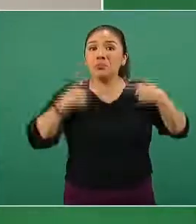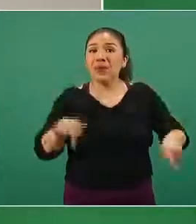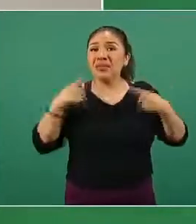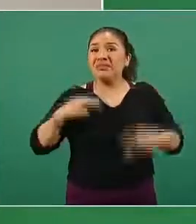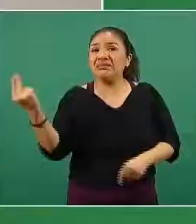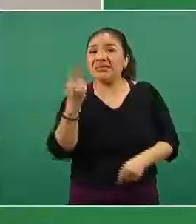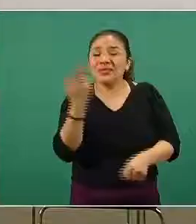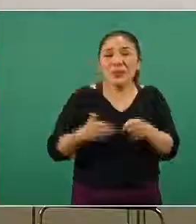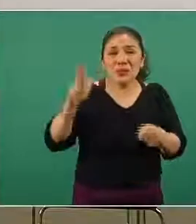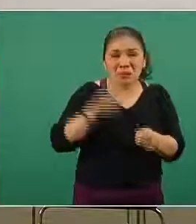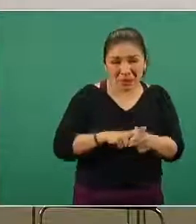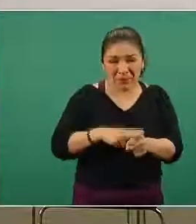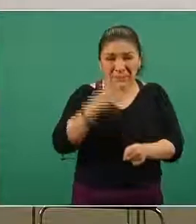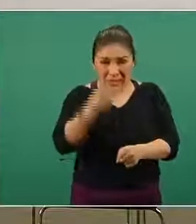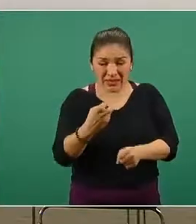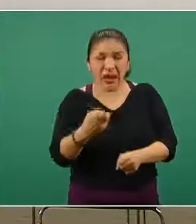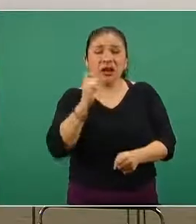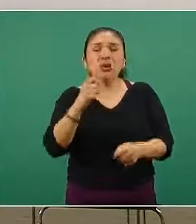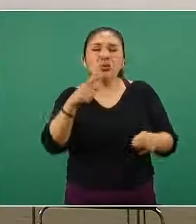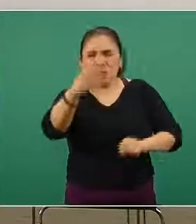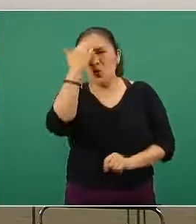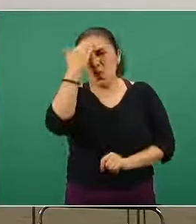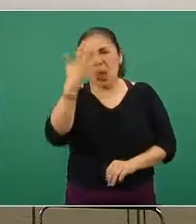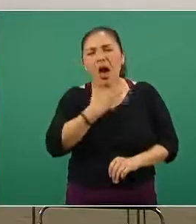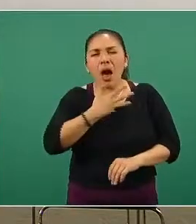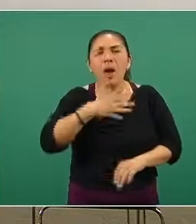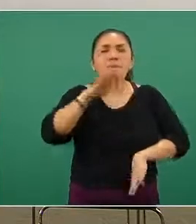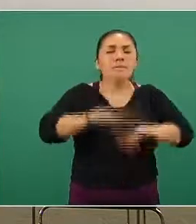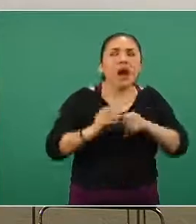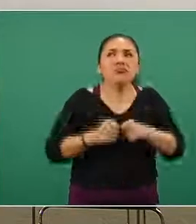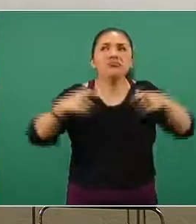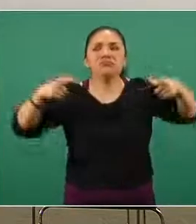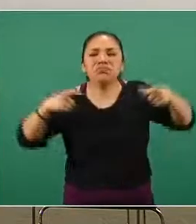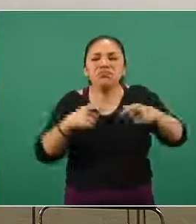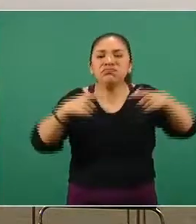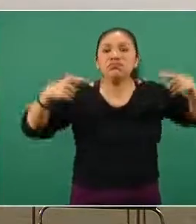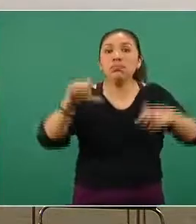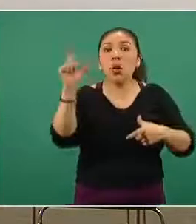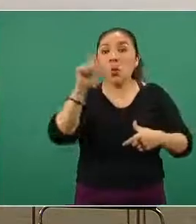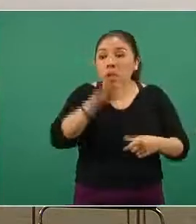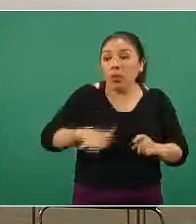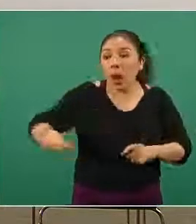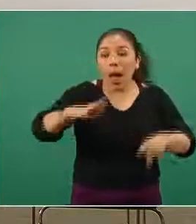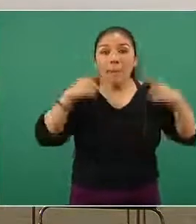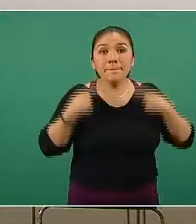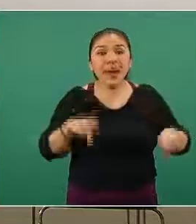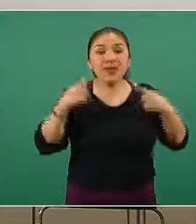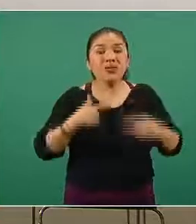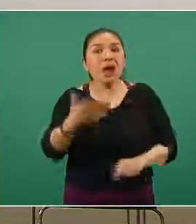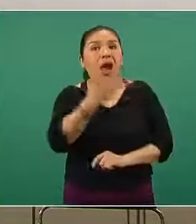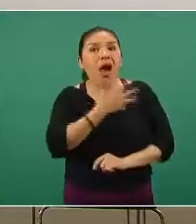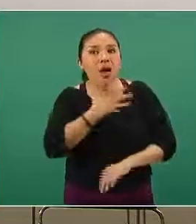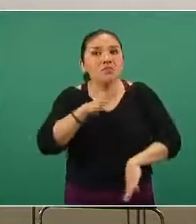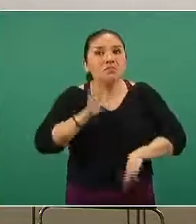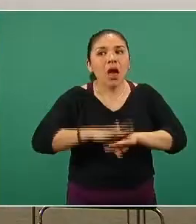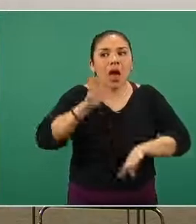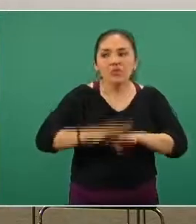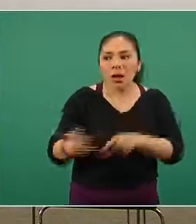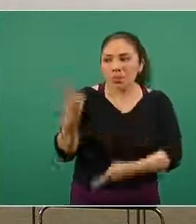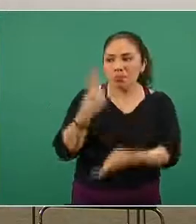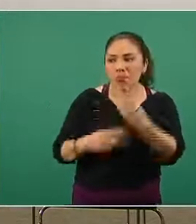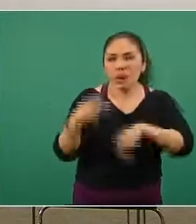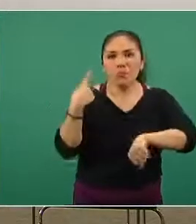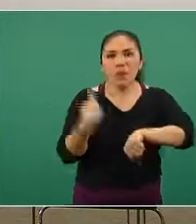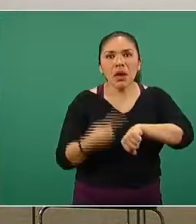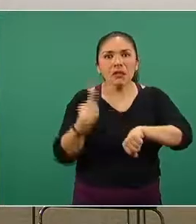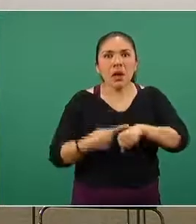hospitalaria. La demanda hospitalaria, sabemos, se incrementa a su vez cuando en la comunidad empezamos a tener aumentos de